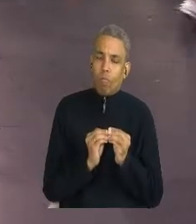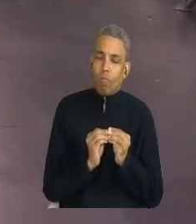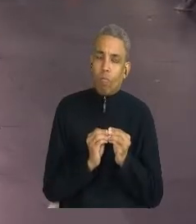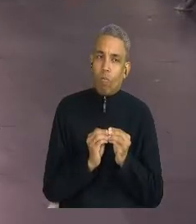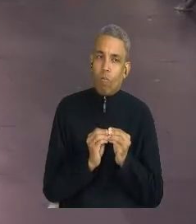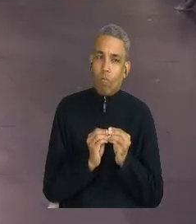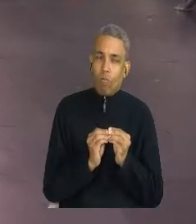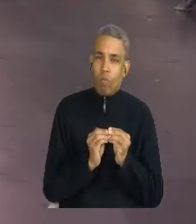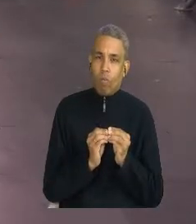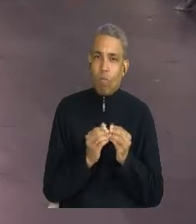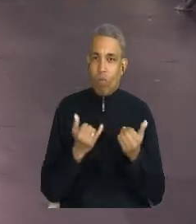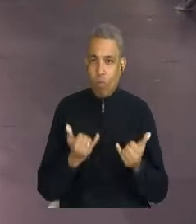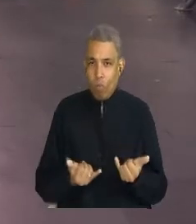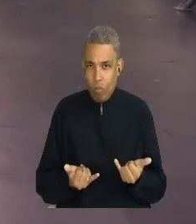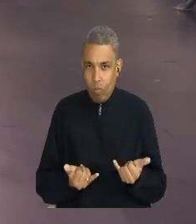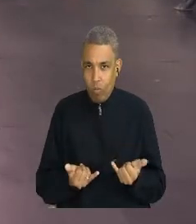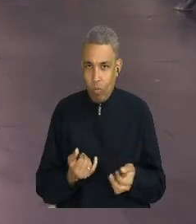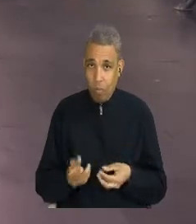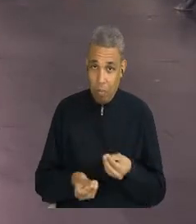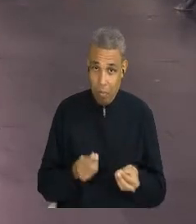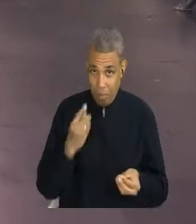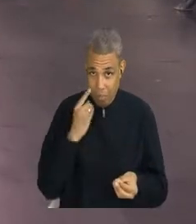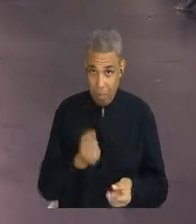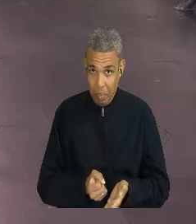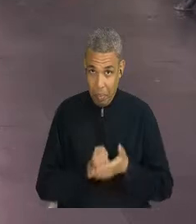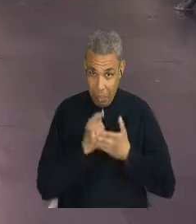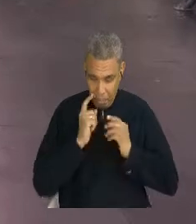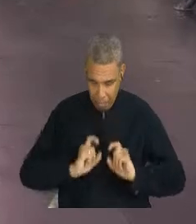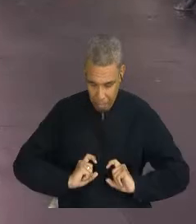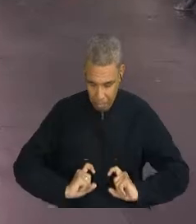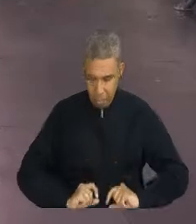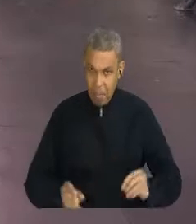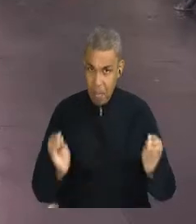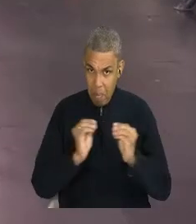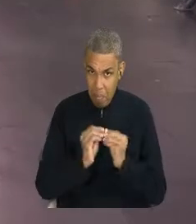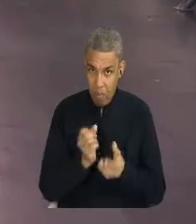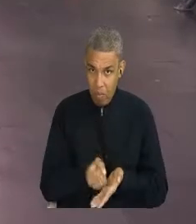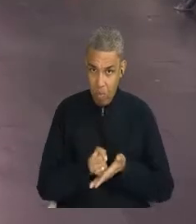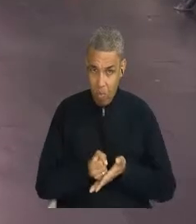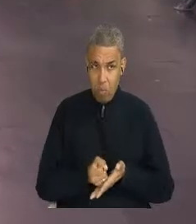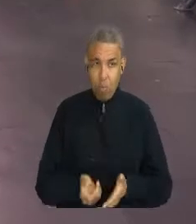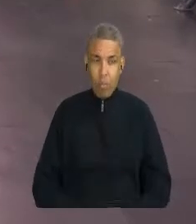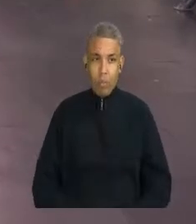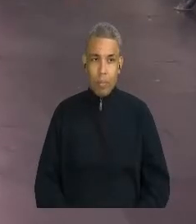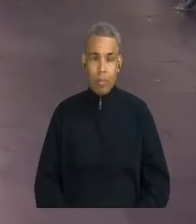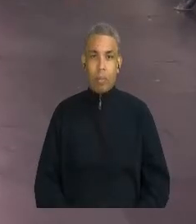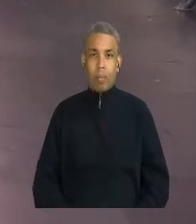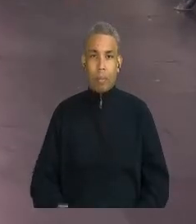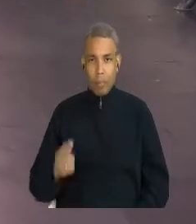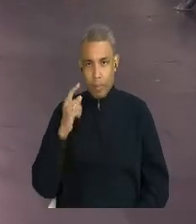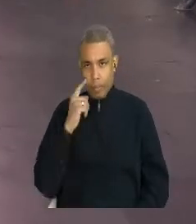una serie de abdominales que le van a ayudar muy bien allá en sus casas. ¿Listo? Entonces le vamos a pedir a nuestra compañera que se acueste.